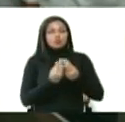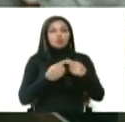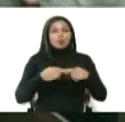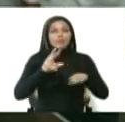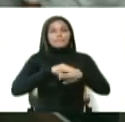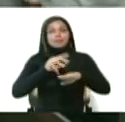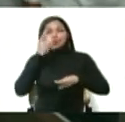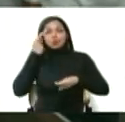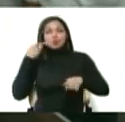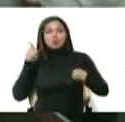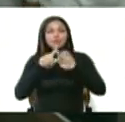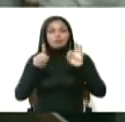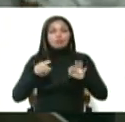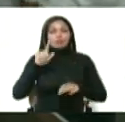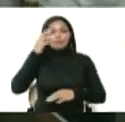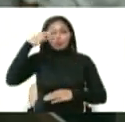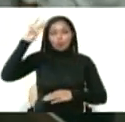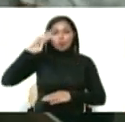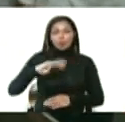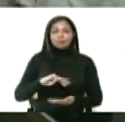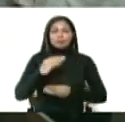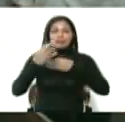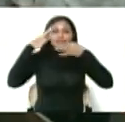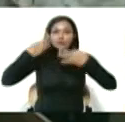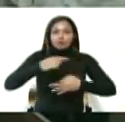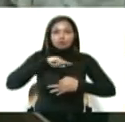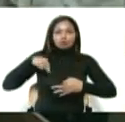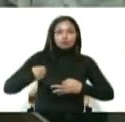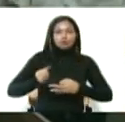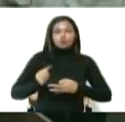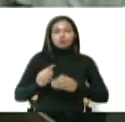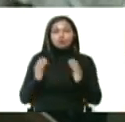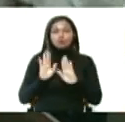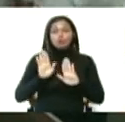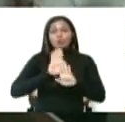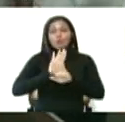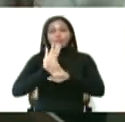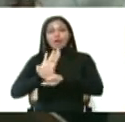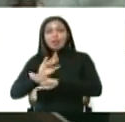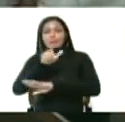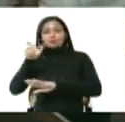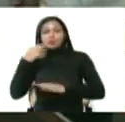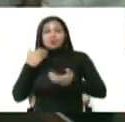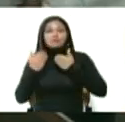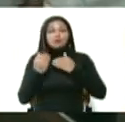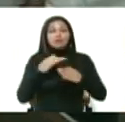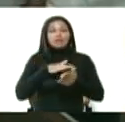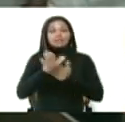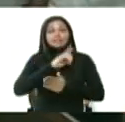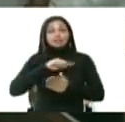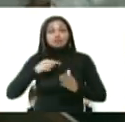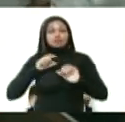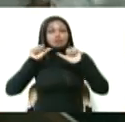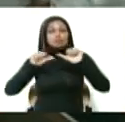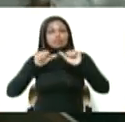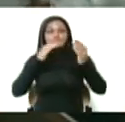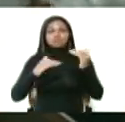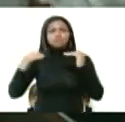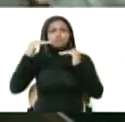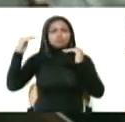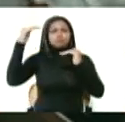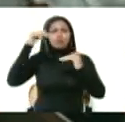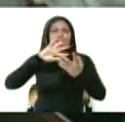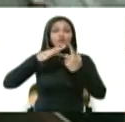médica venezolana y cubana para asegurar el cerco epidemiológico que nos garantice a nosotros seguir superando